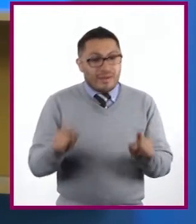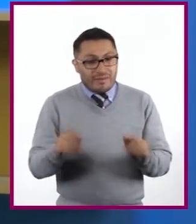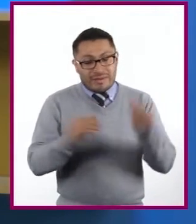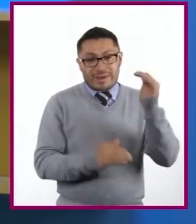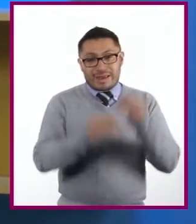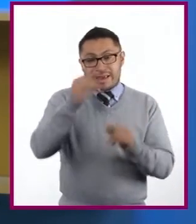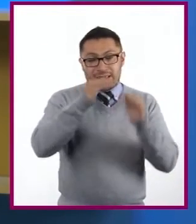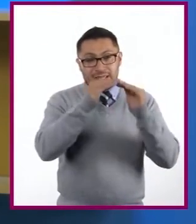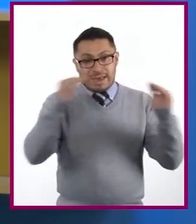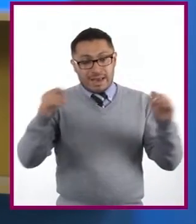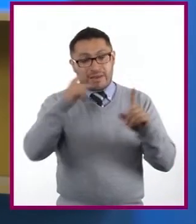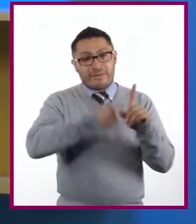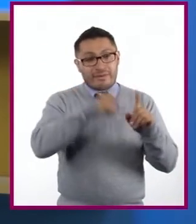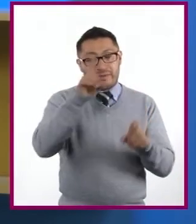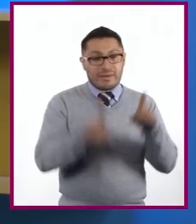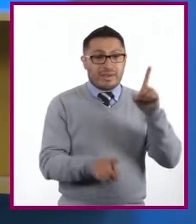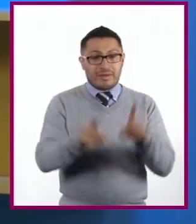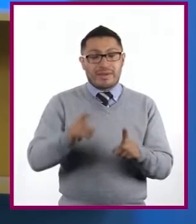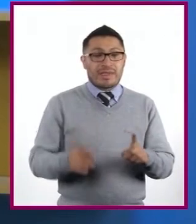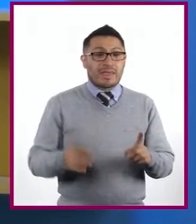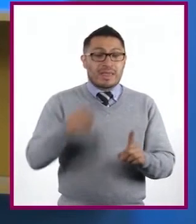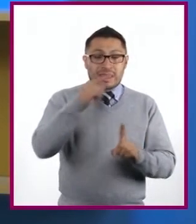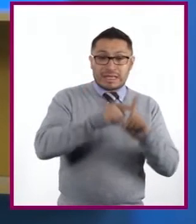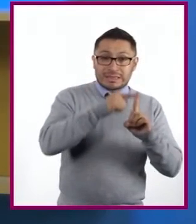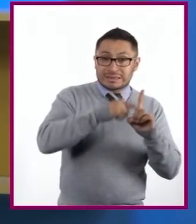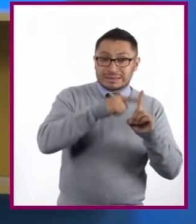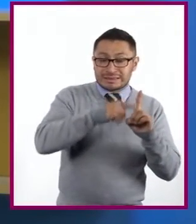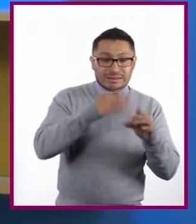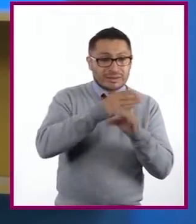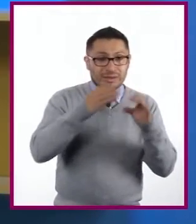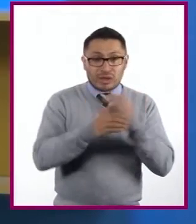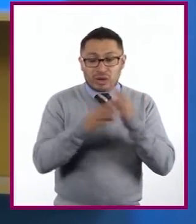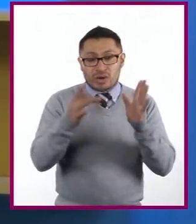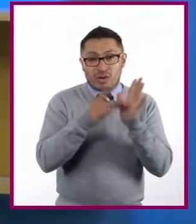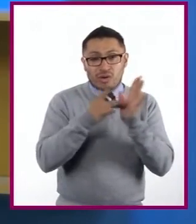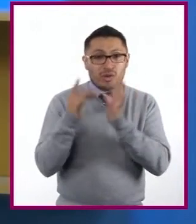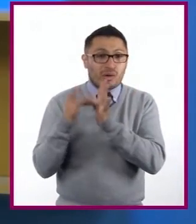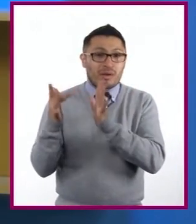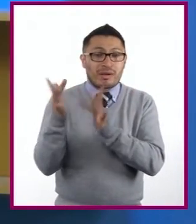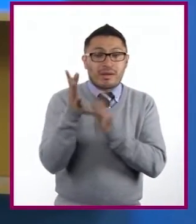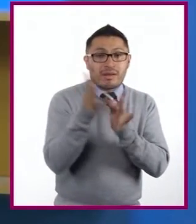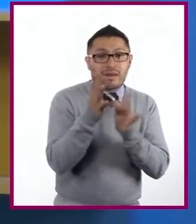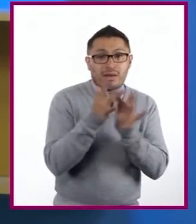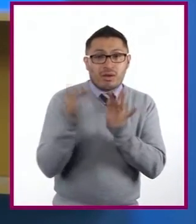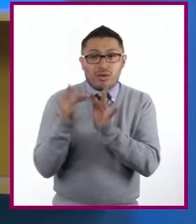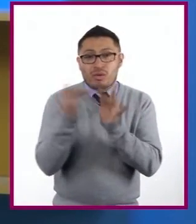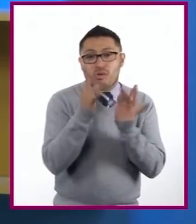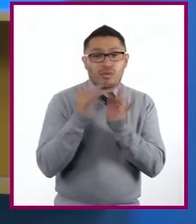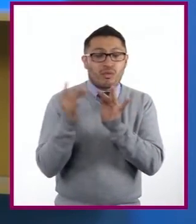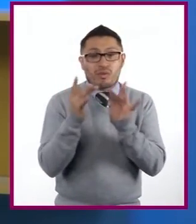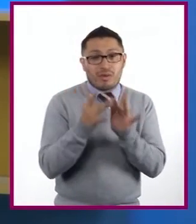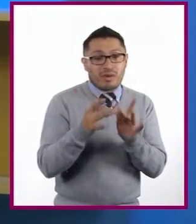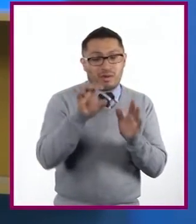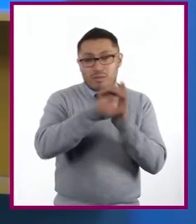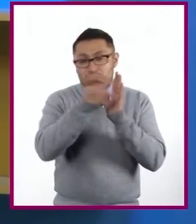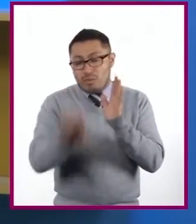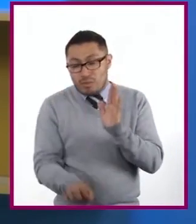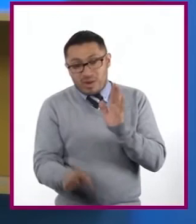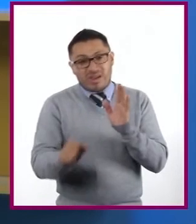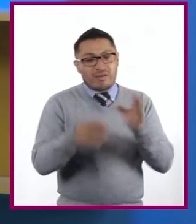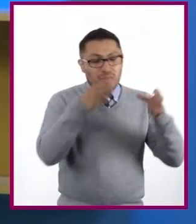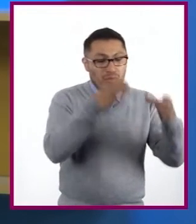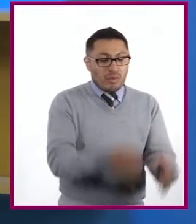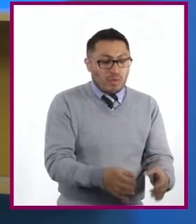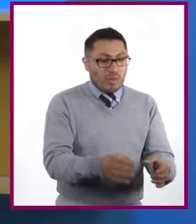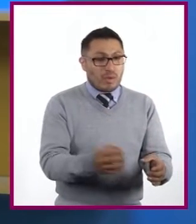térmico depende de las temperaturas de los objetos que entran en contacto. Si en un balde de agua a temperatura ambiente